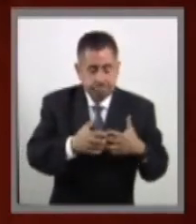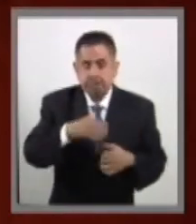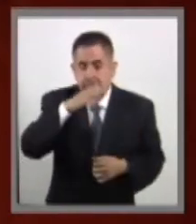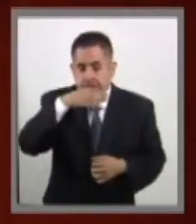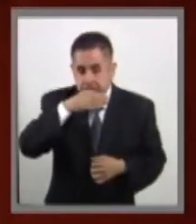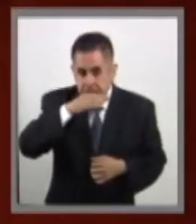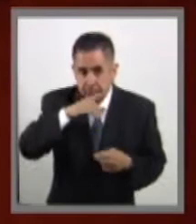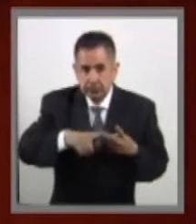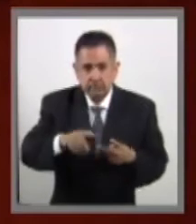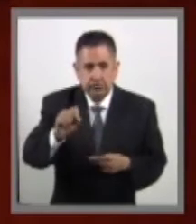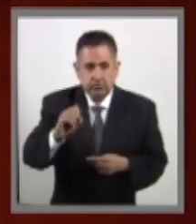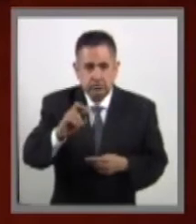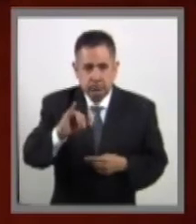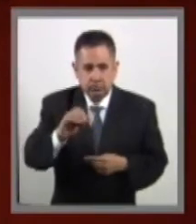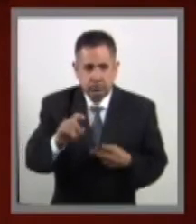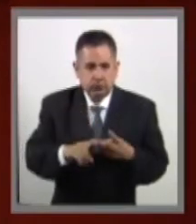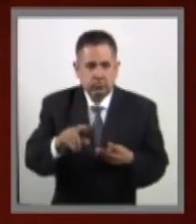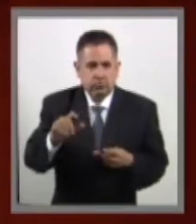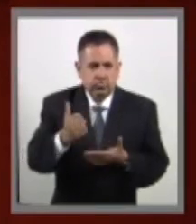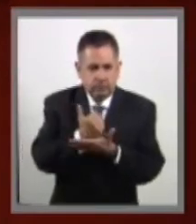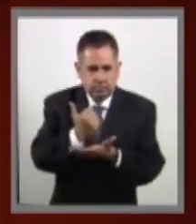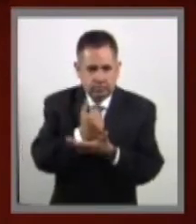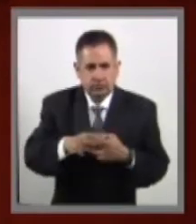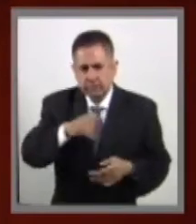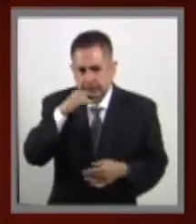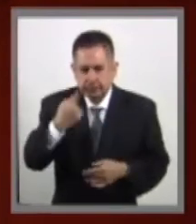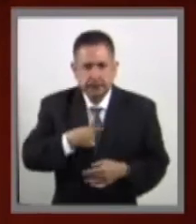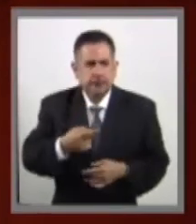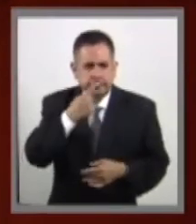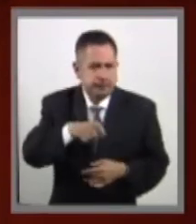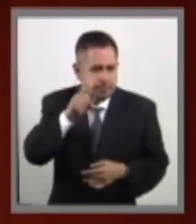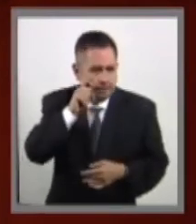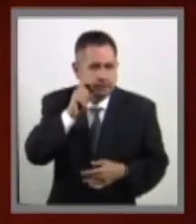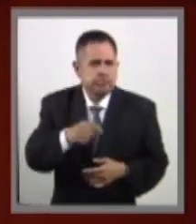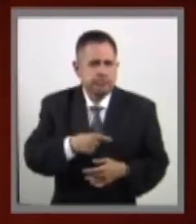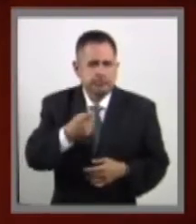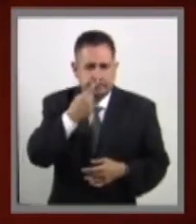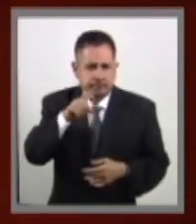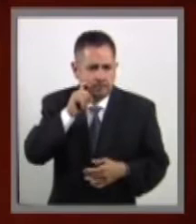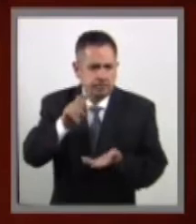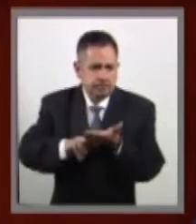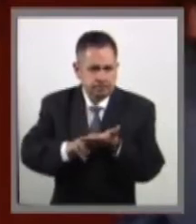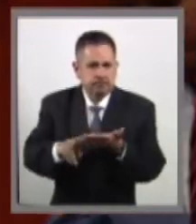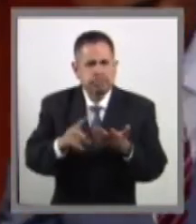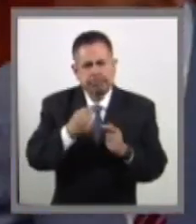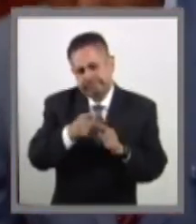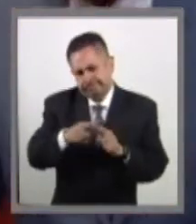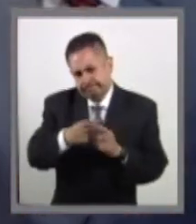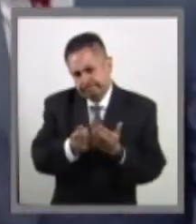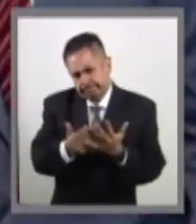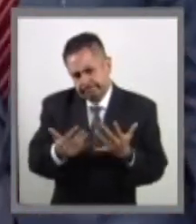maíz, sorgo, arroz, chile, tomate y tomatillo, entre otras, las